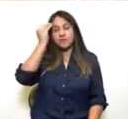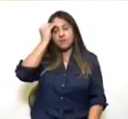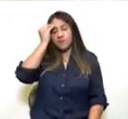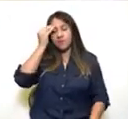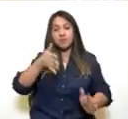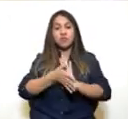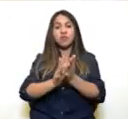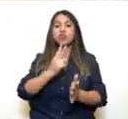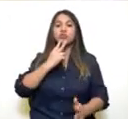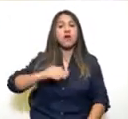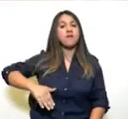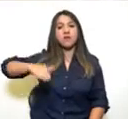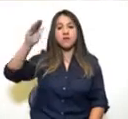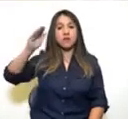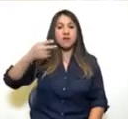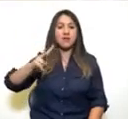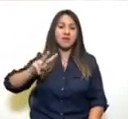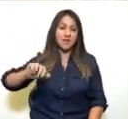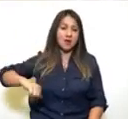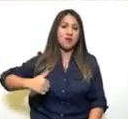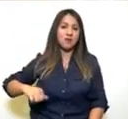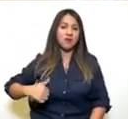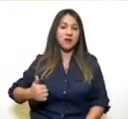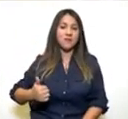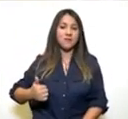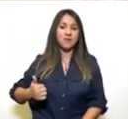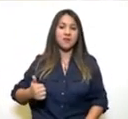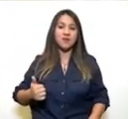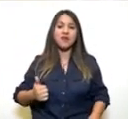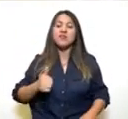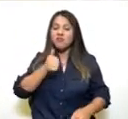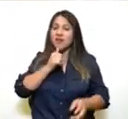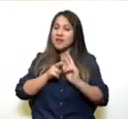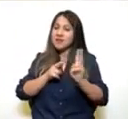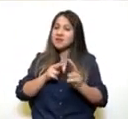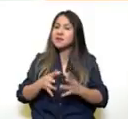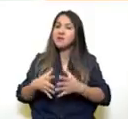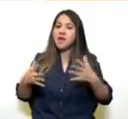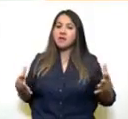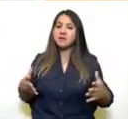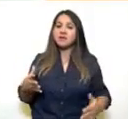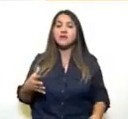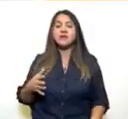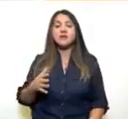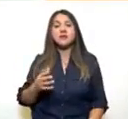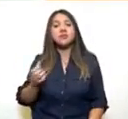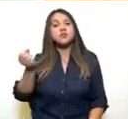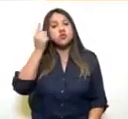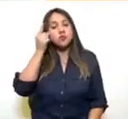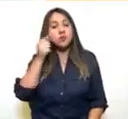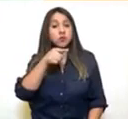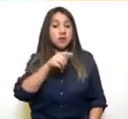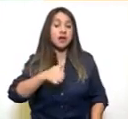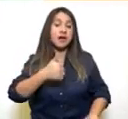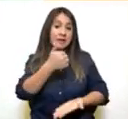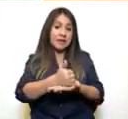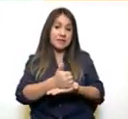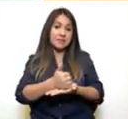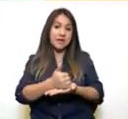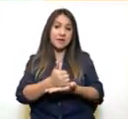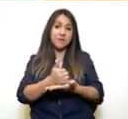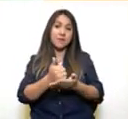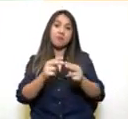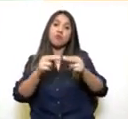vida de los jóvenes ahí hay que hacer mucho más tengo entendido como usted la alcaldesa puente